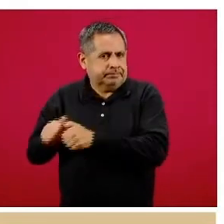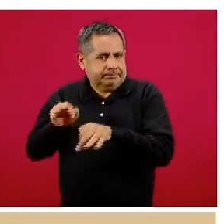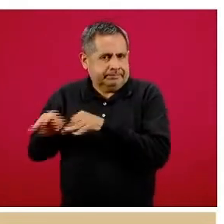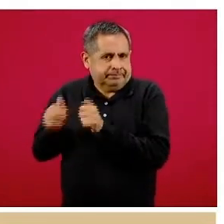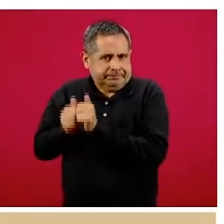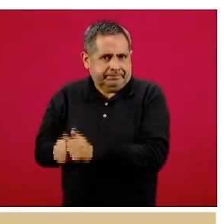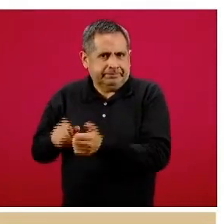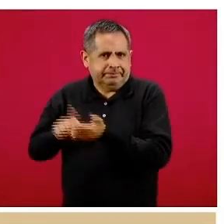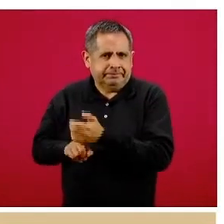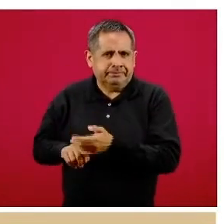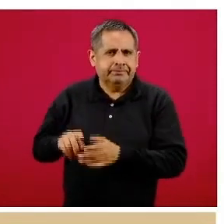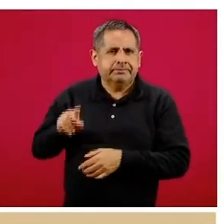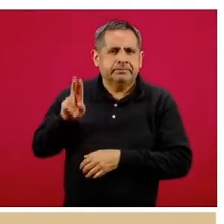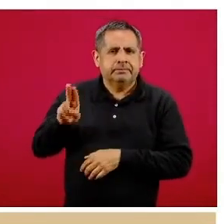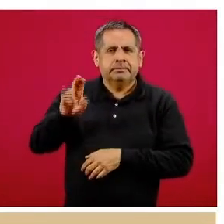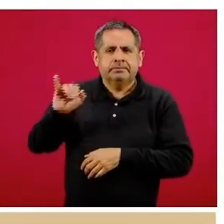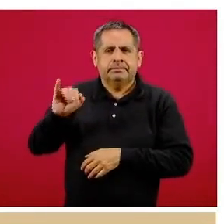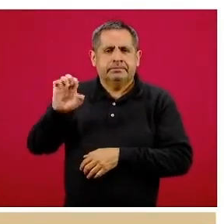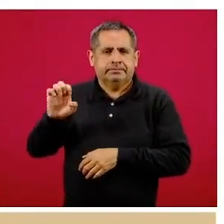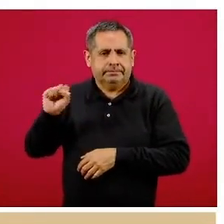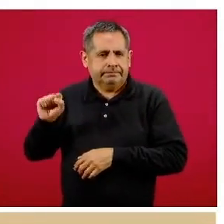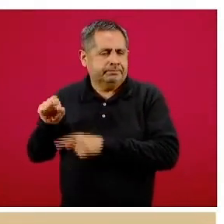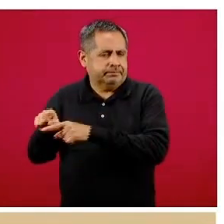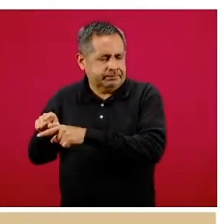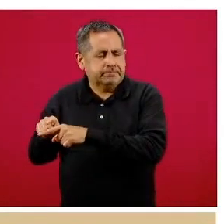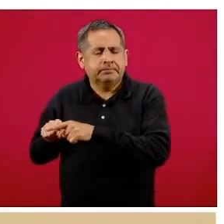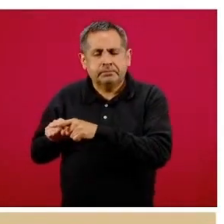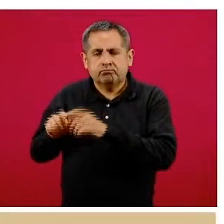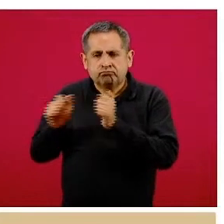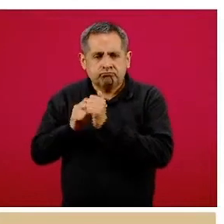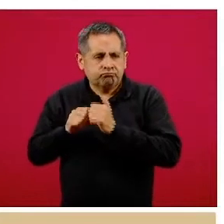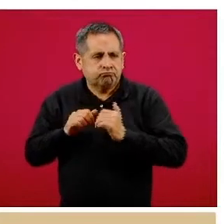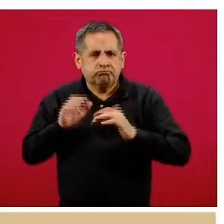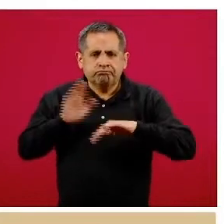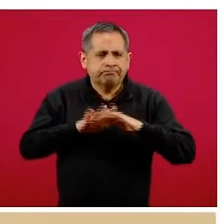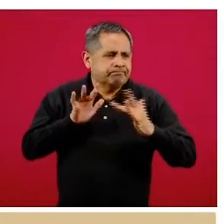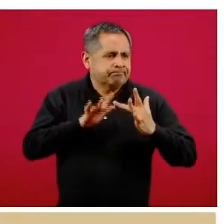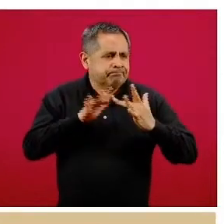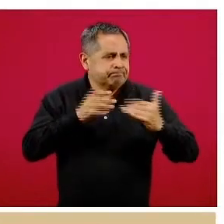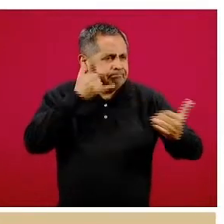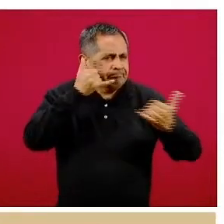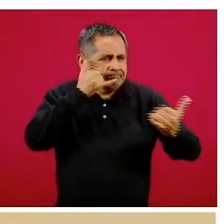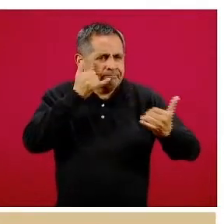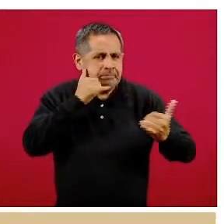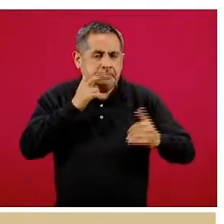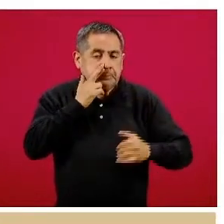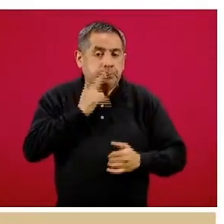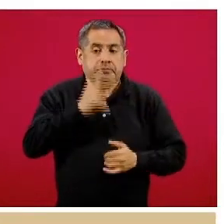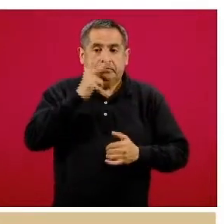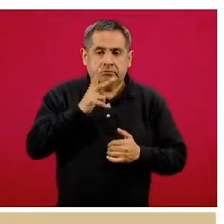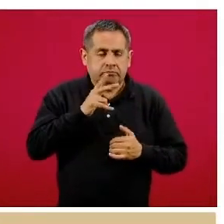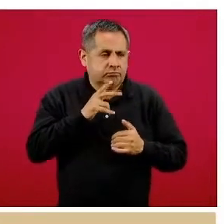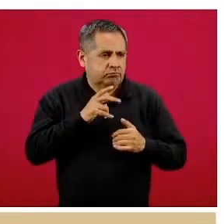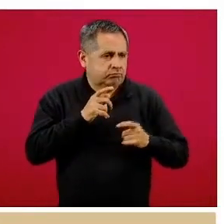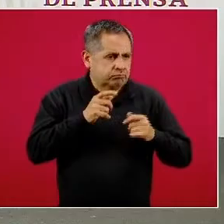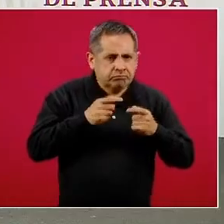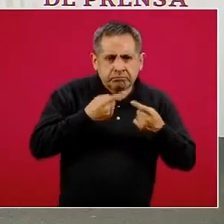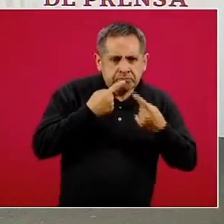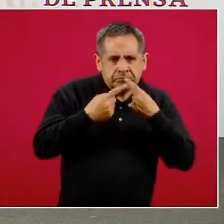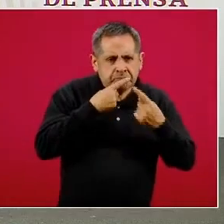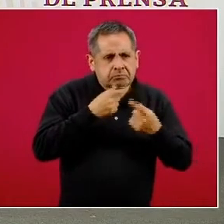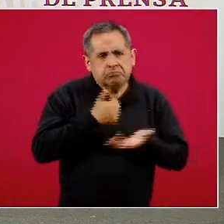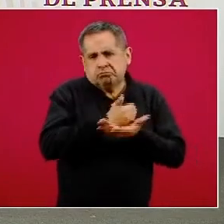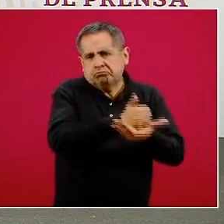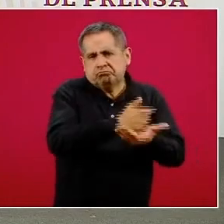de inteligencia y a través pues ya ahora con un sistema más especializado de llamadas, también operamos, ¿no? en